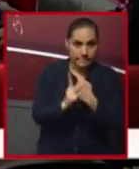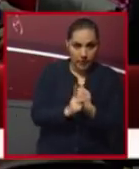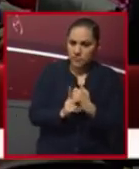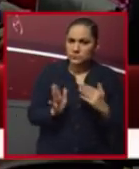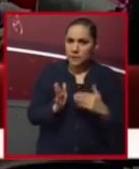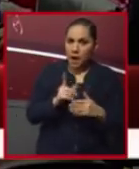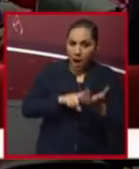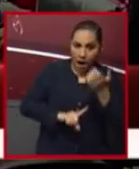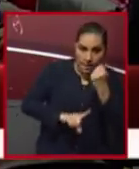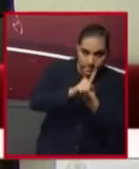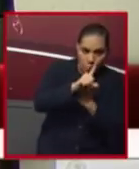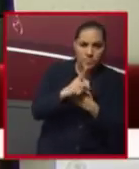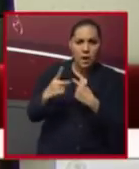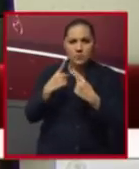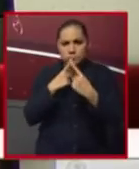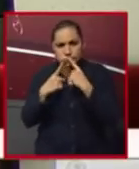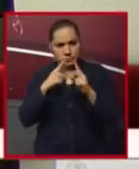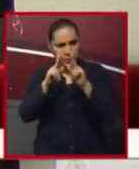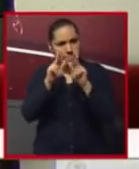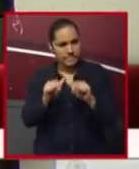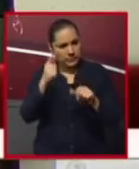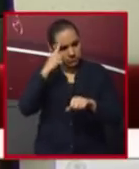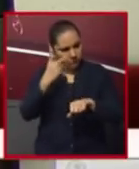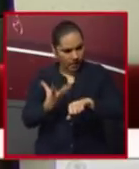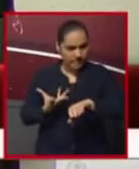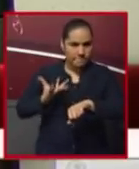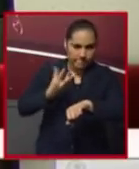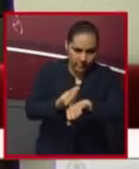y de respeto a los derechos humanos.